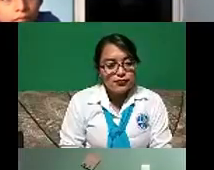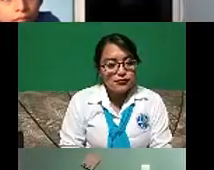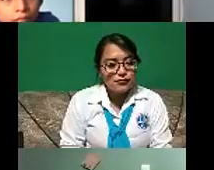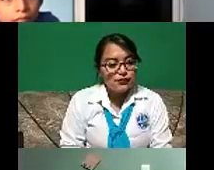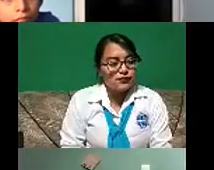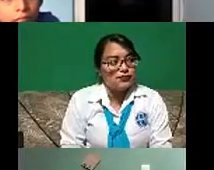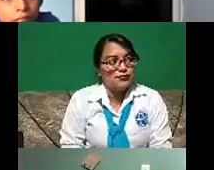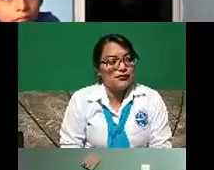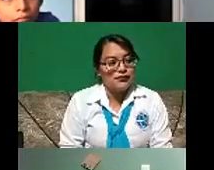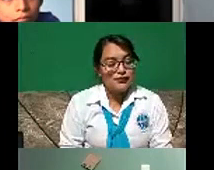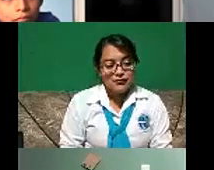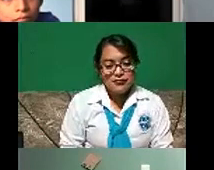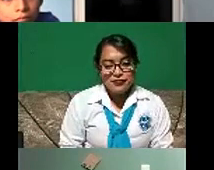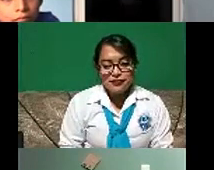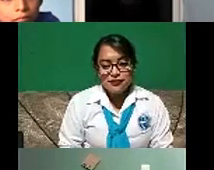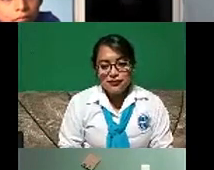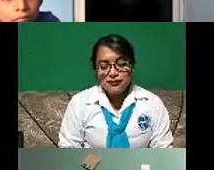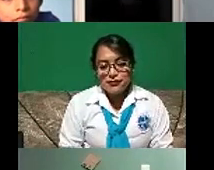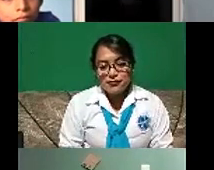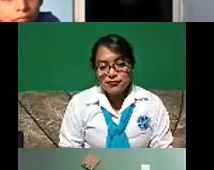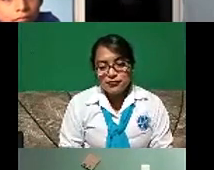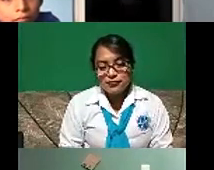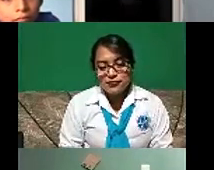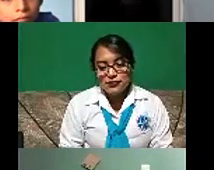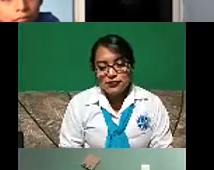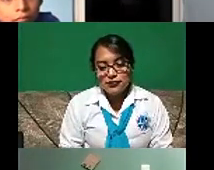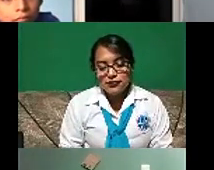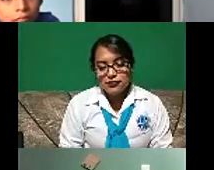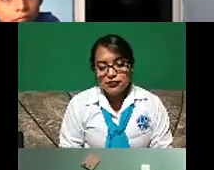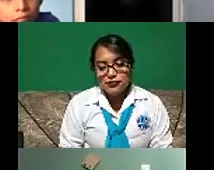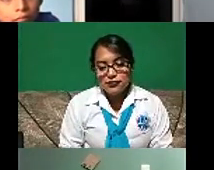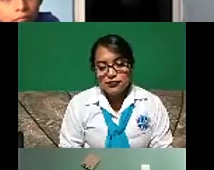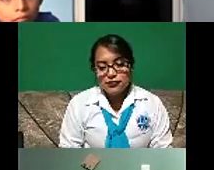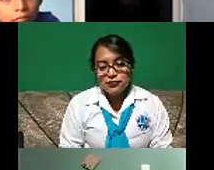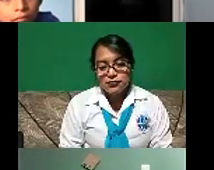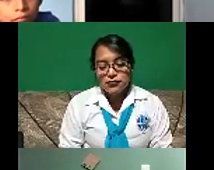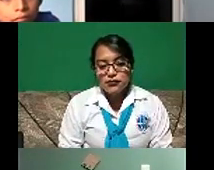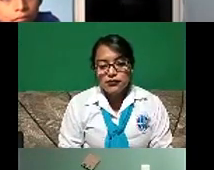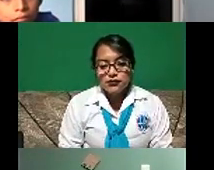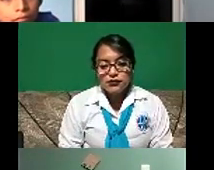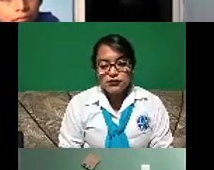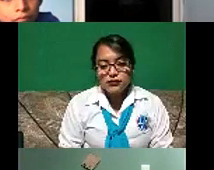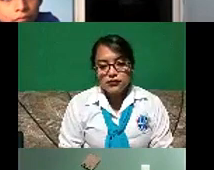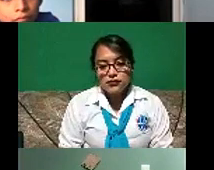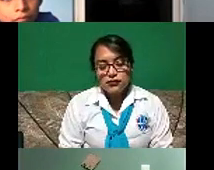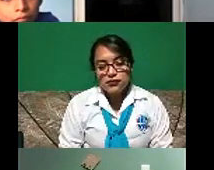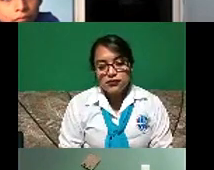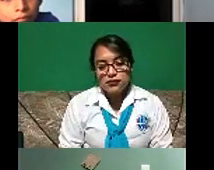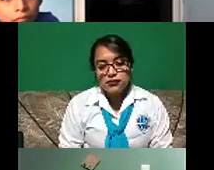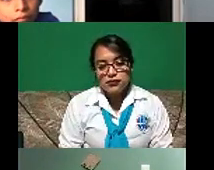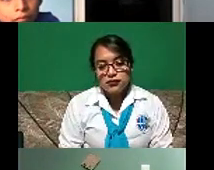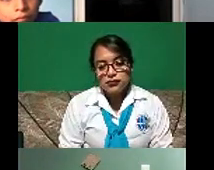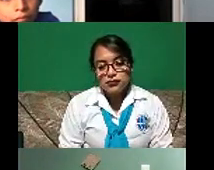carteles con diferentes imágenes. Y se lee: René Marcelo, te queremos mucho. Imágenes de cada uno de